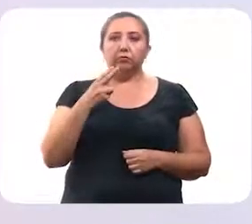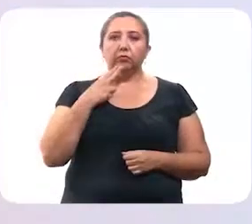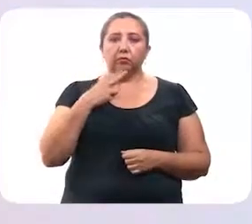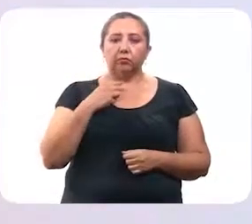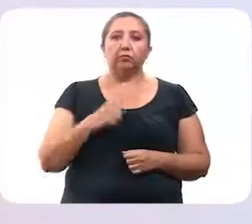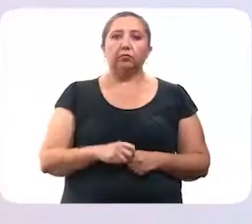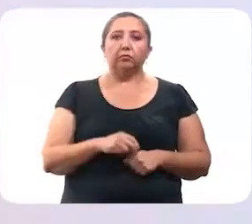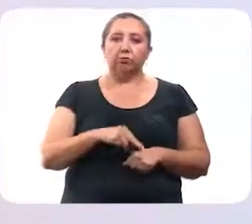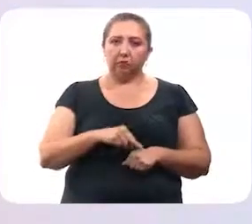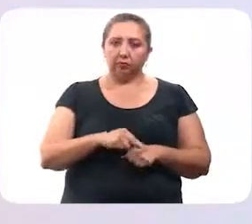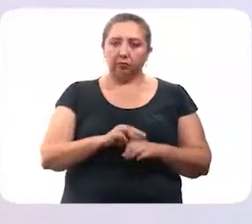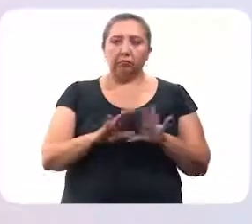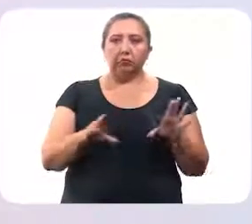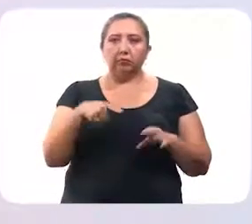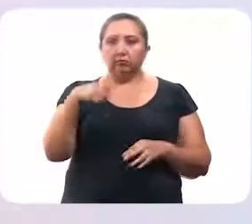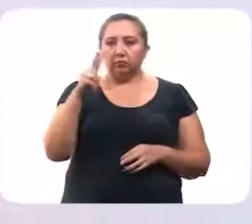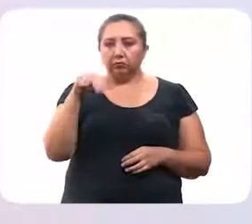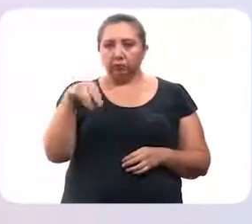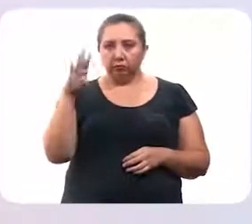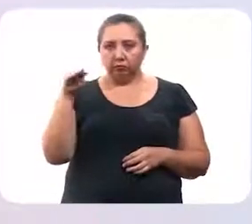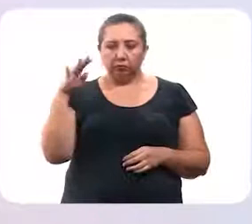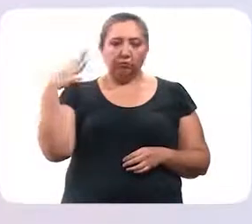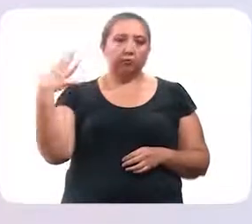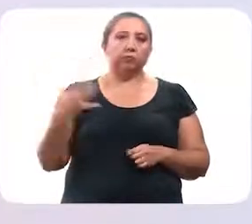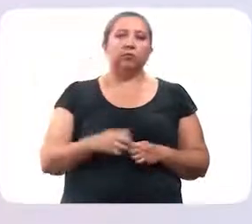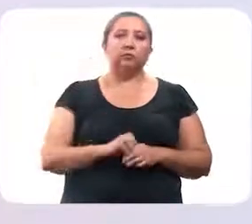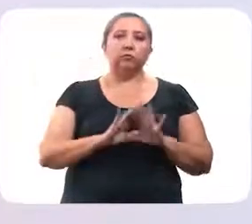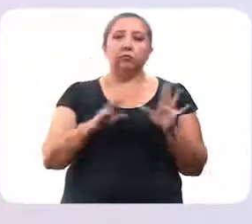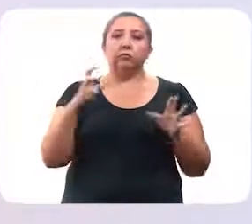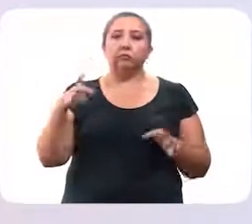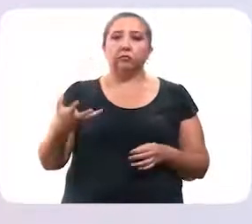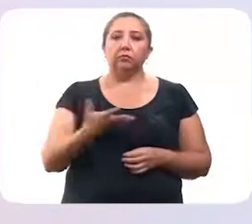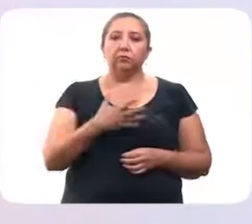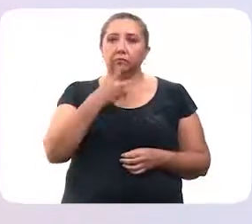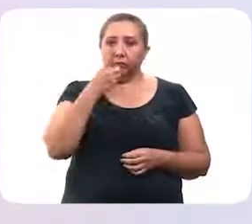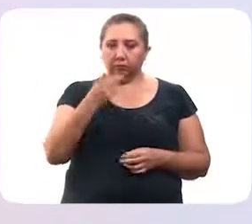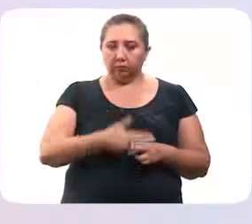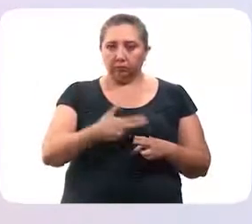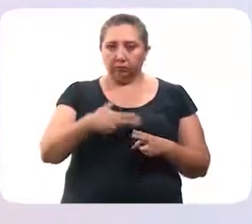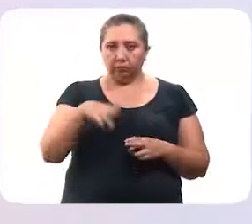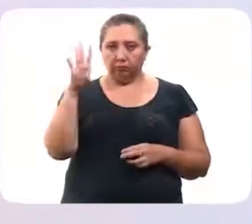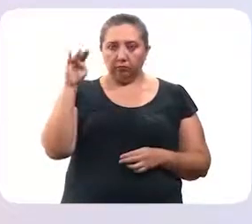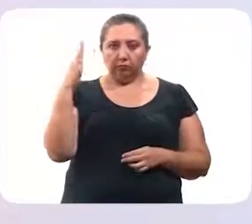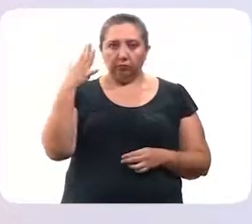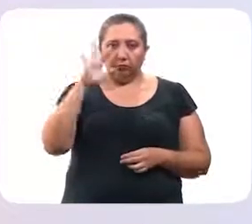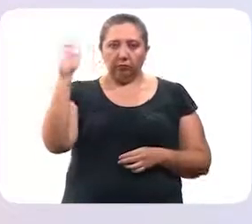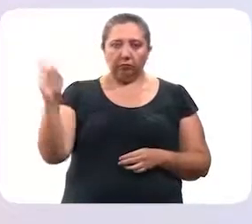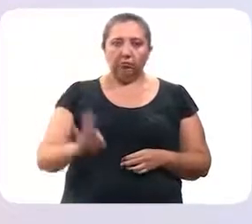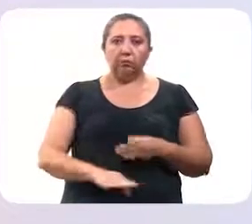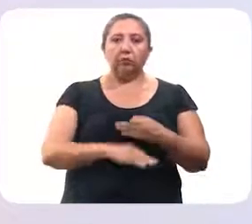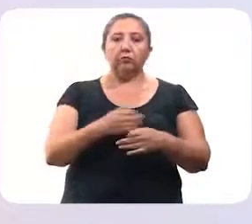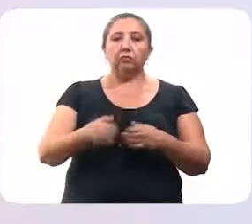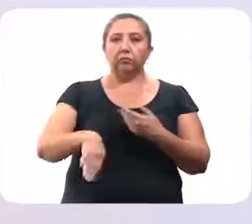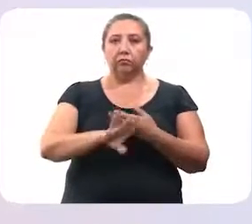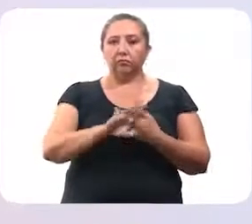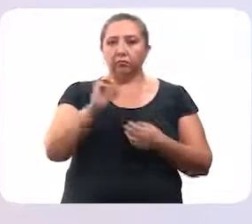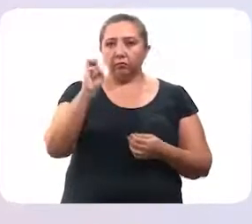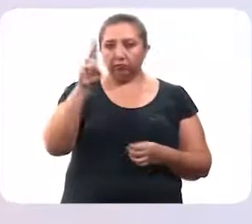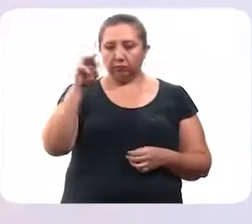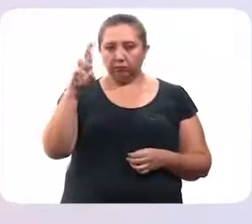uso grado médico, como es el KN95, ya que estos tienen una cobertura hasta del 95% contra el